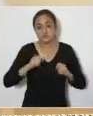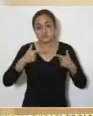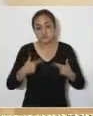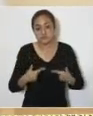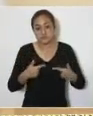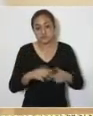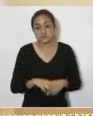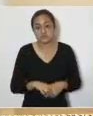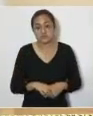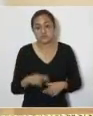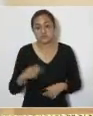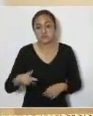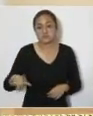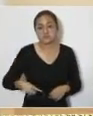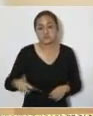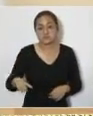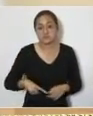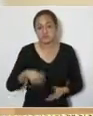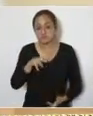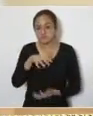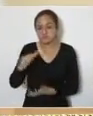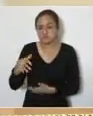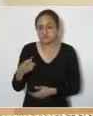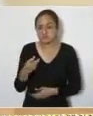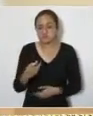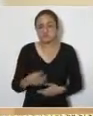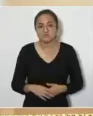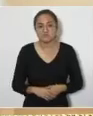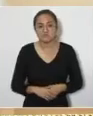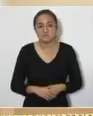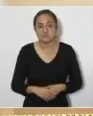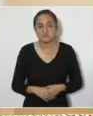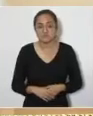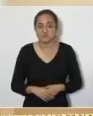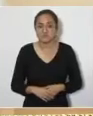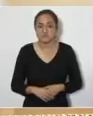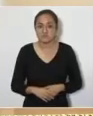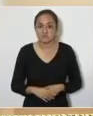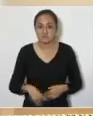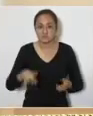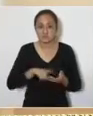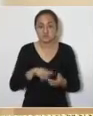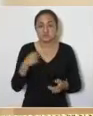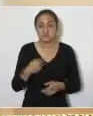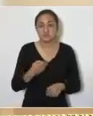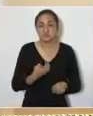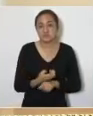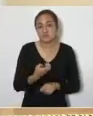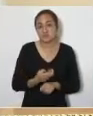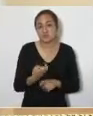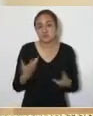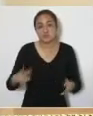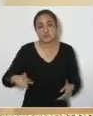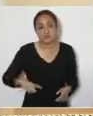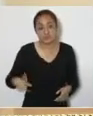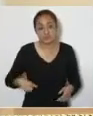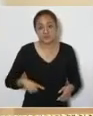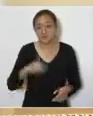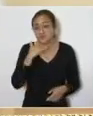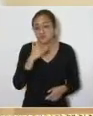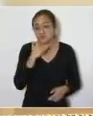y gobiernos que saquearon se saquearon el patrimonio del estado gobiernos